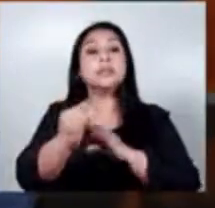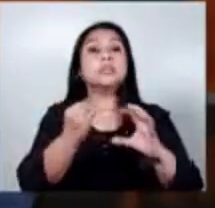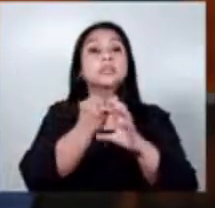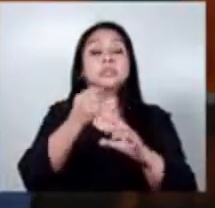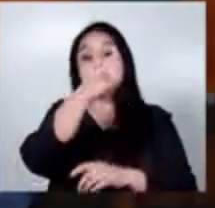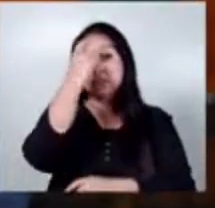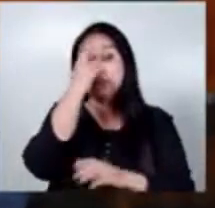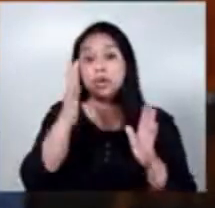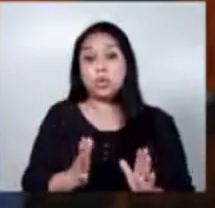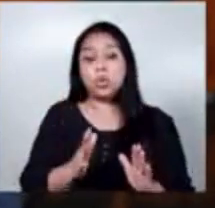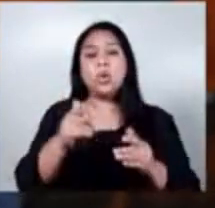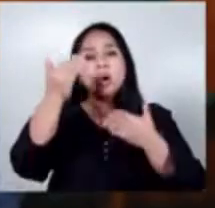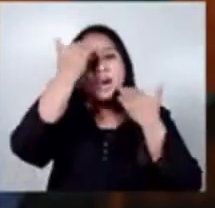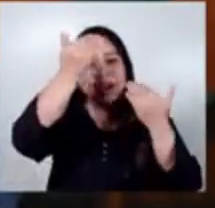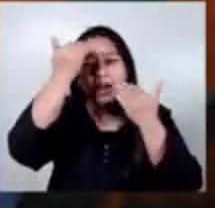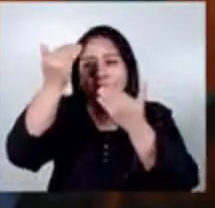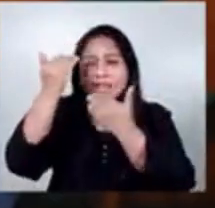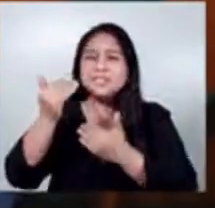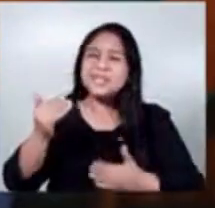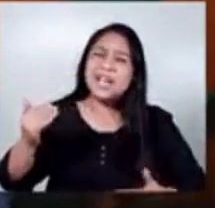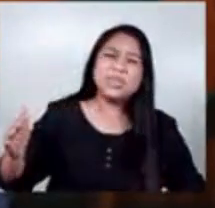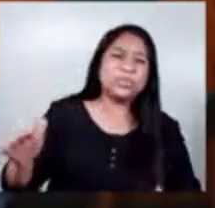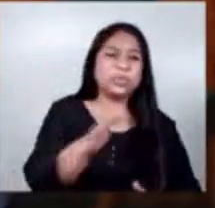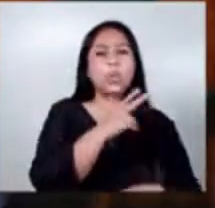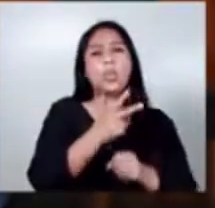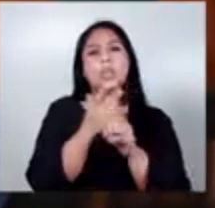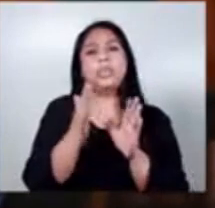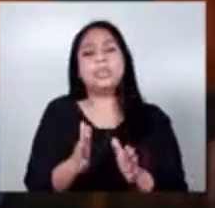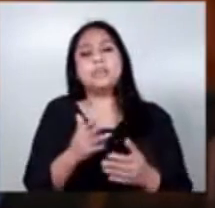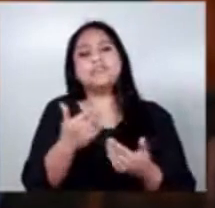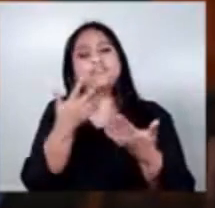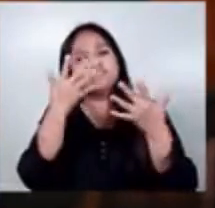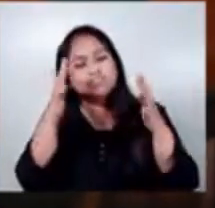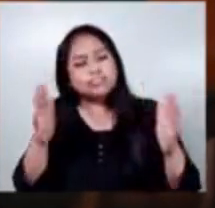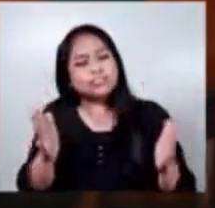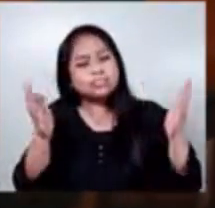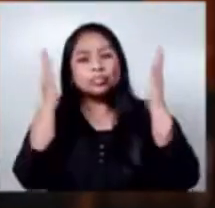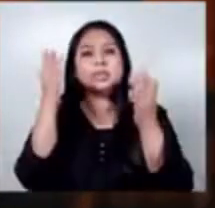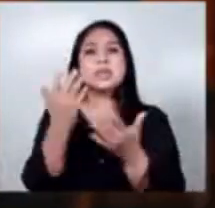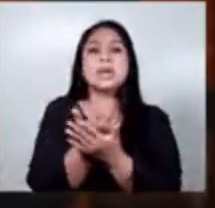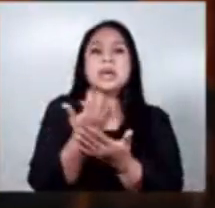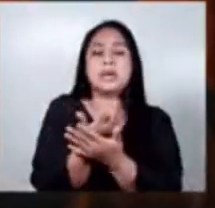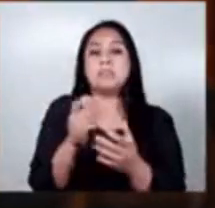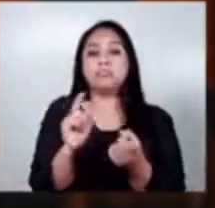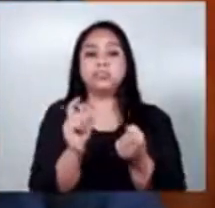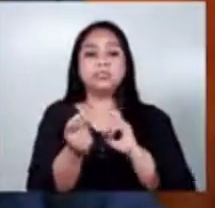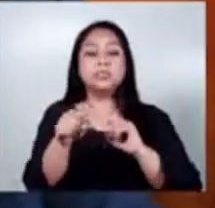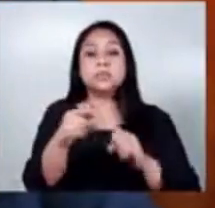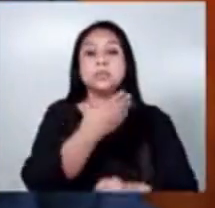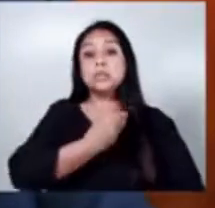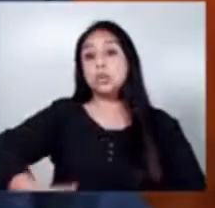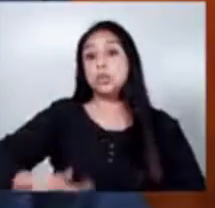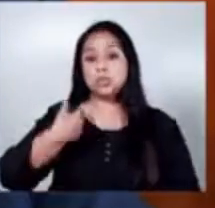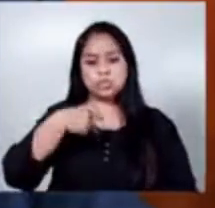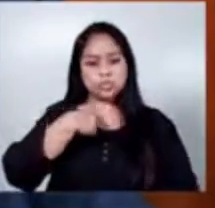Día Internacional del Trabajador, envío un saludo a los guatemaltecos que hacen posible la transformación económica de nuestro país. Desde